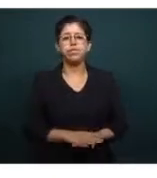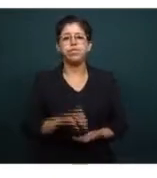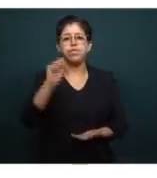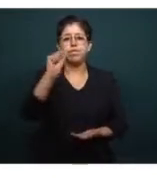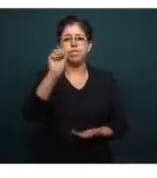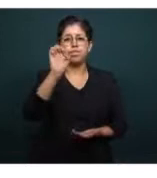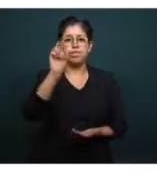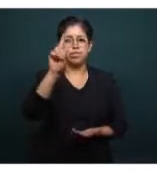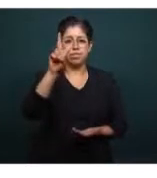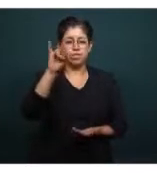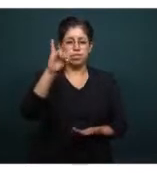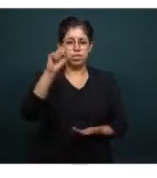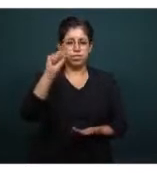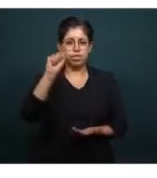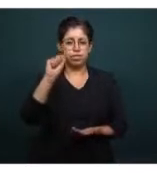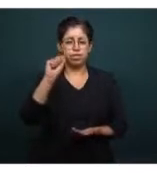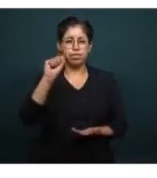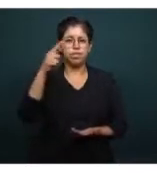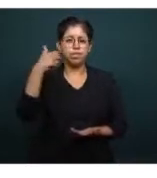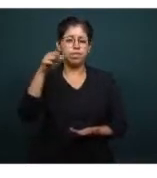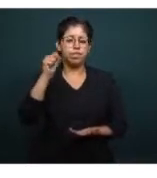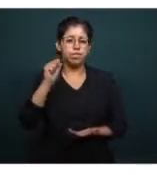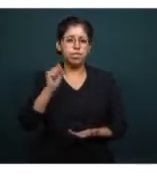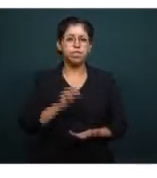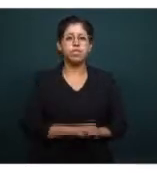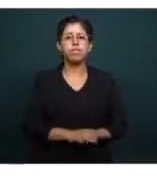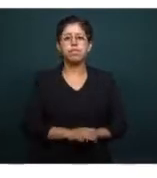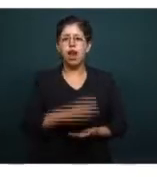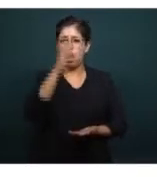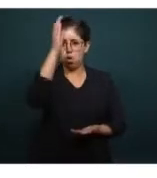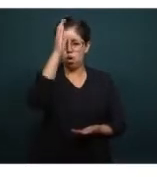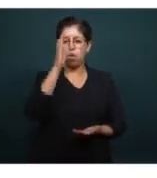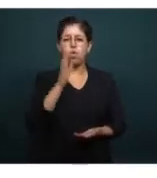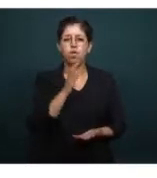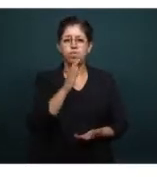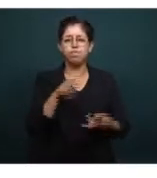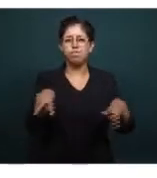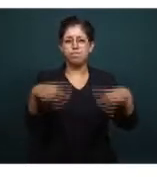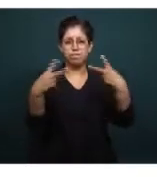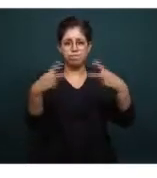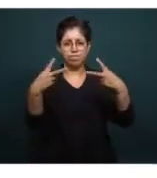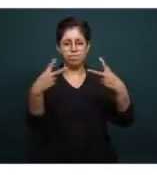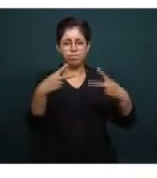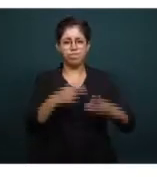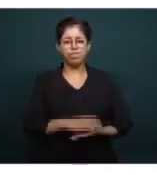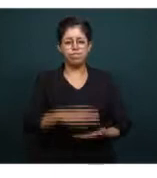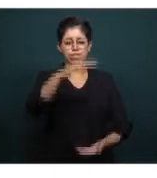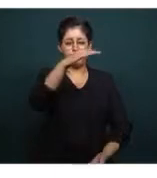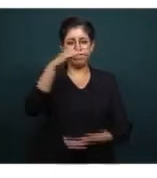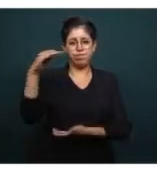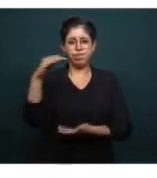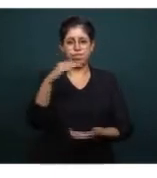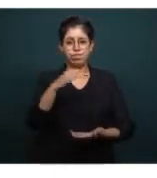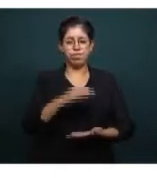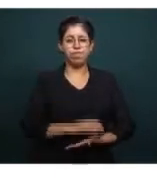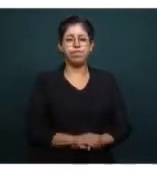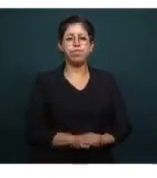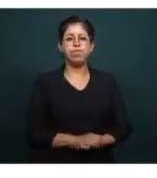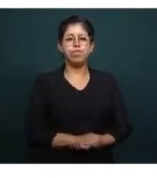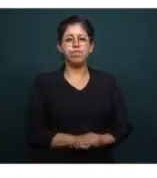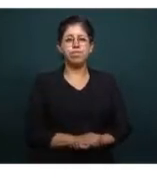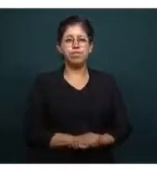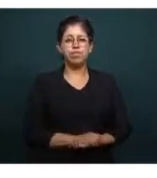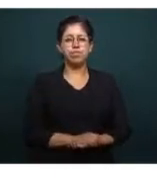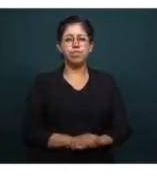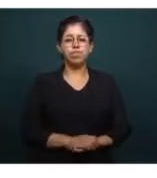highest price Francisco y Madero, Coahuila, in igual que el Francisco Madero, estacionario, con Coahuila, un margen de 9 pesos with a 32 margin of 9 centavos, pesos. y